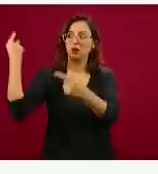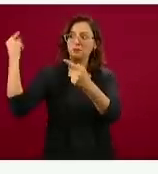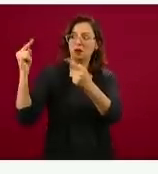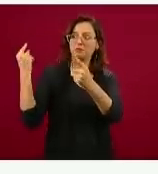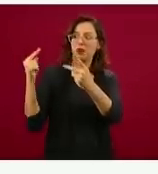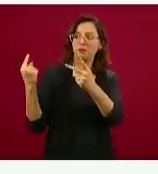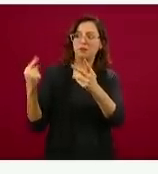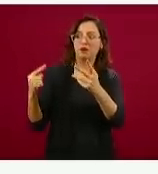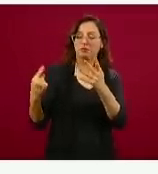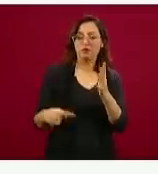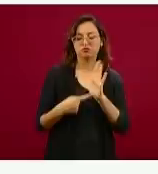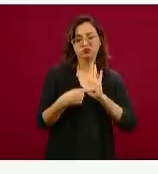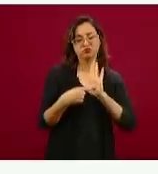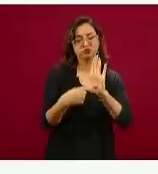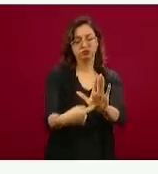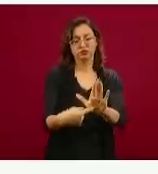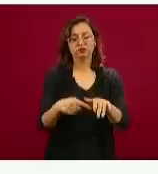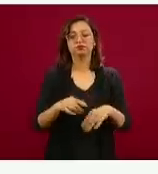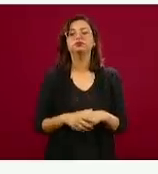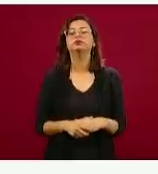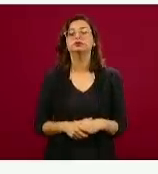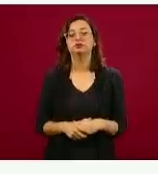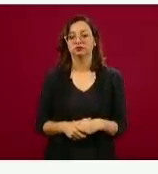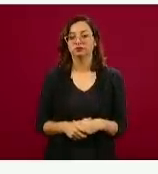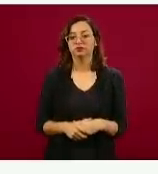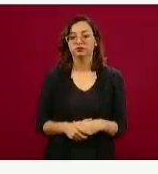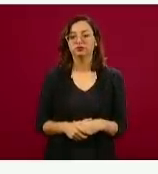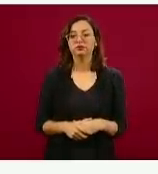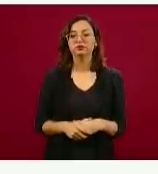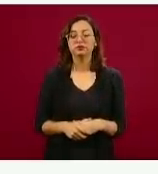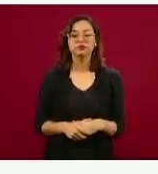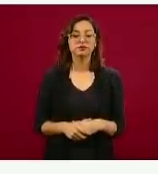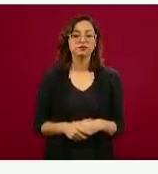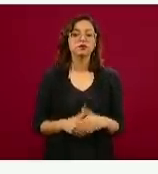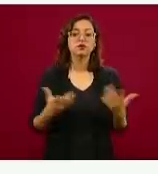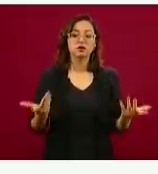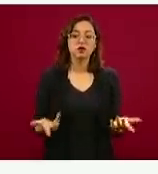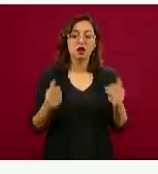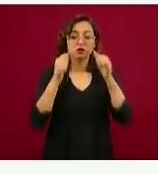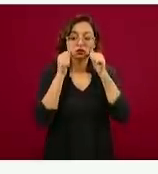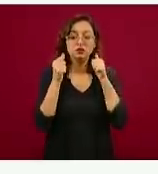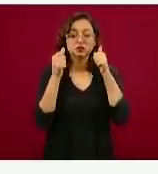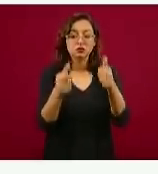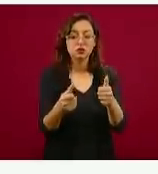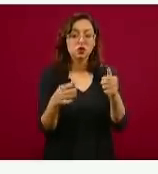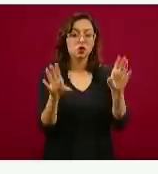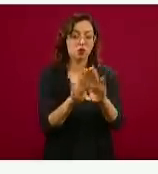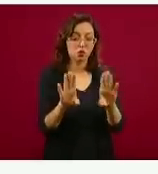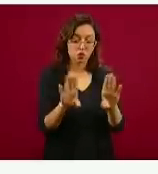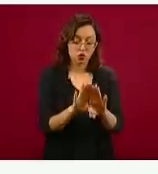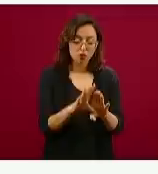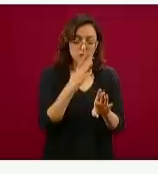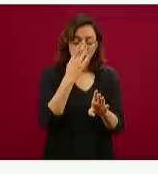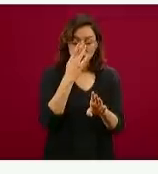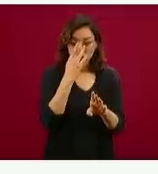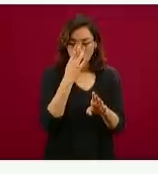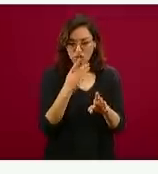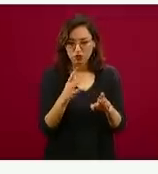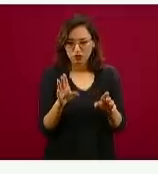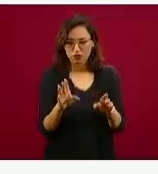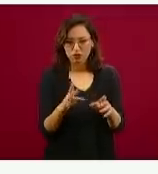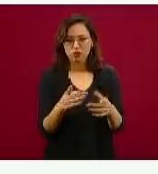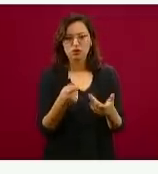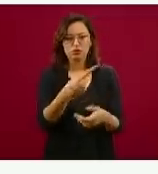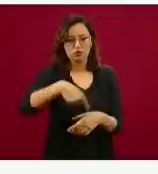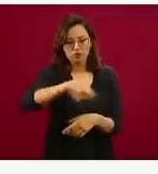internacionales basados en evidencia. Cuándo se debe escalar la atención, qué medidas se pueden usar para lograr